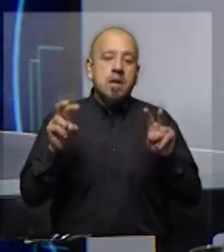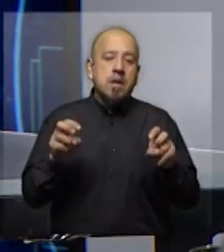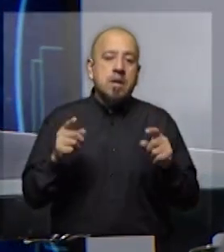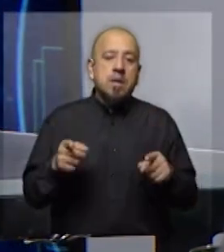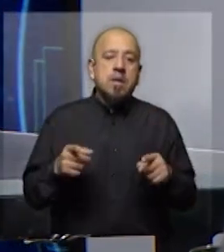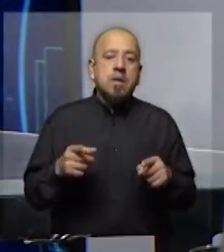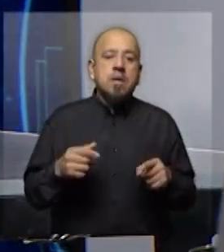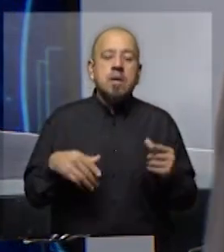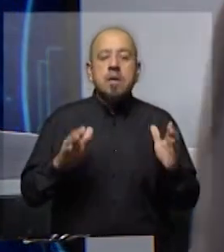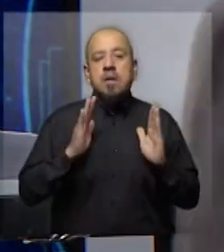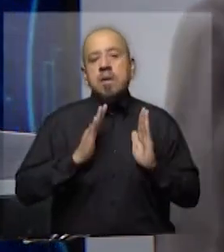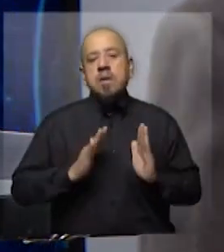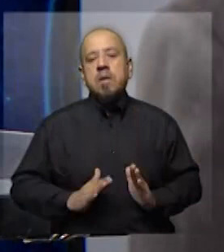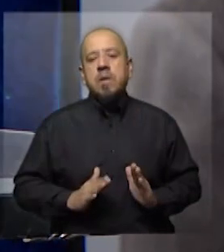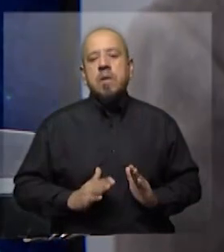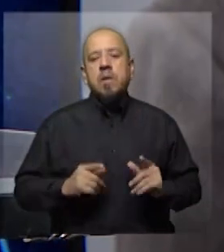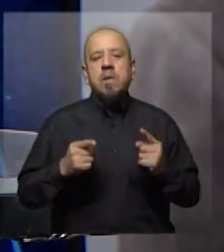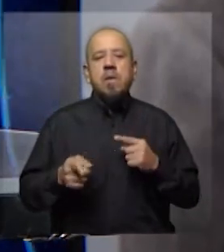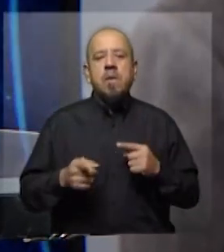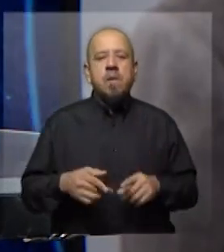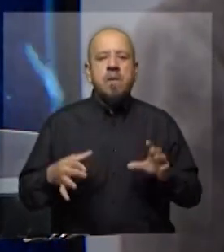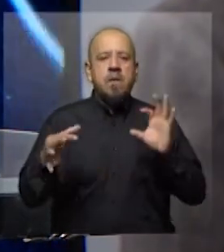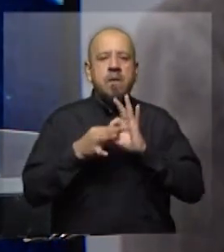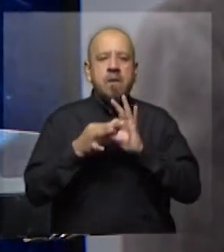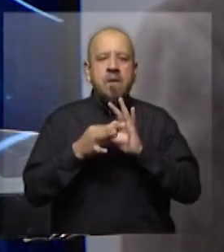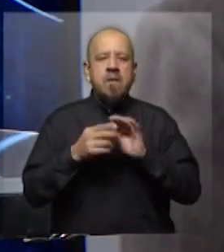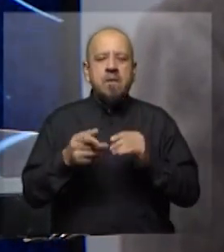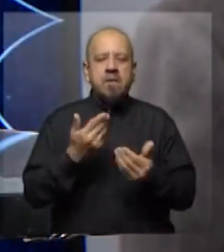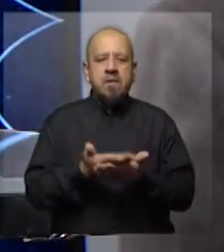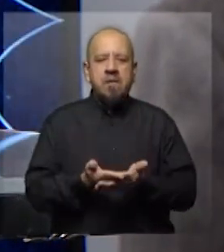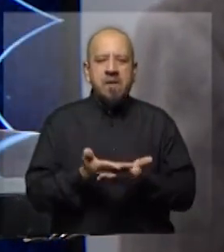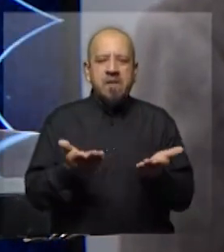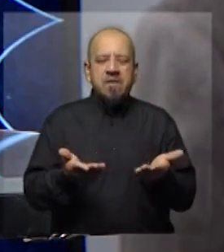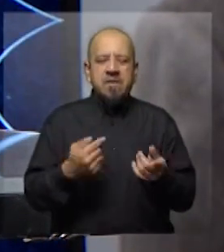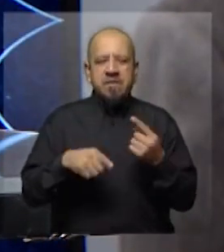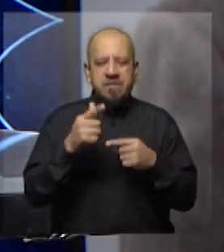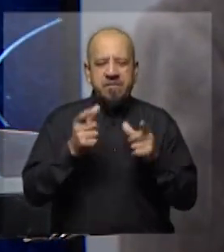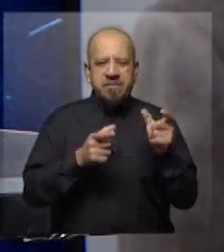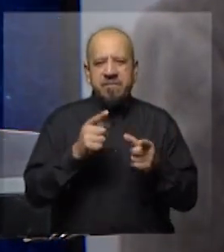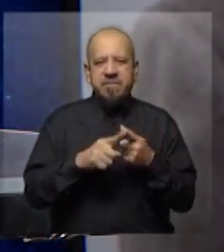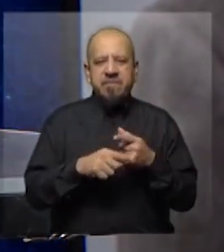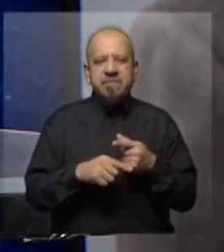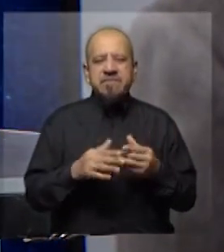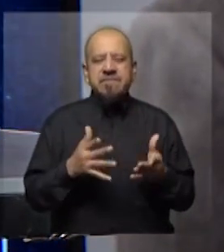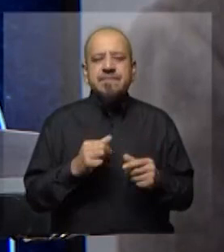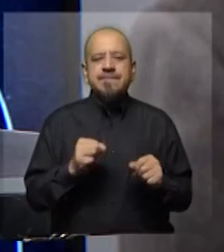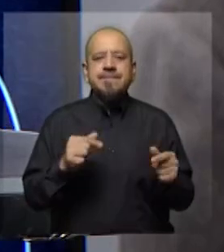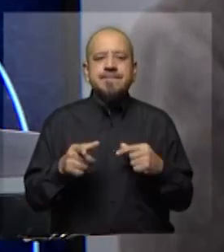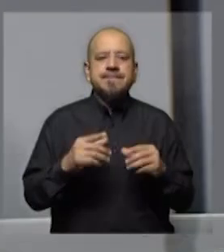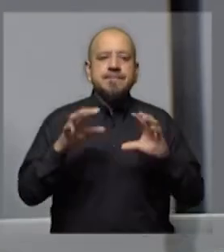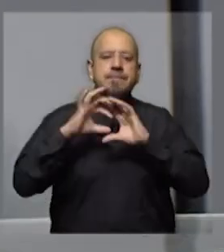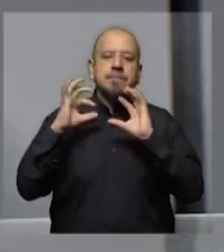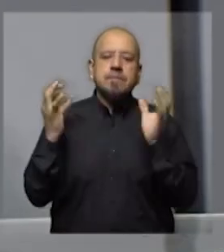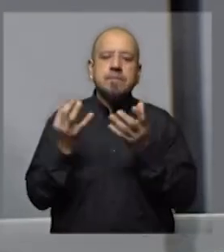de la ética no del tipo de vinculación que le está planteando entre los sujetos para poderse abrir al mundo